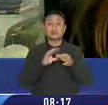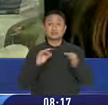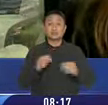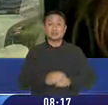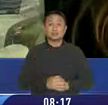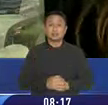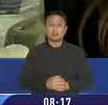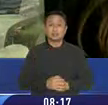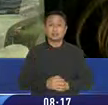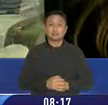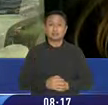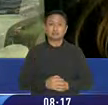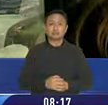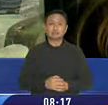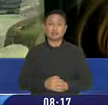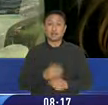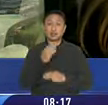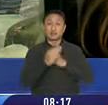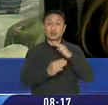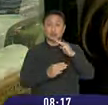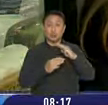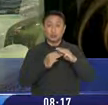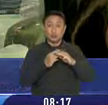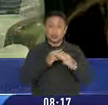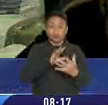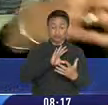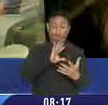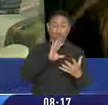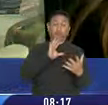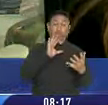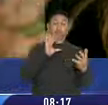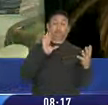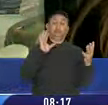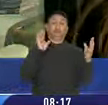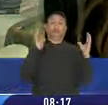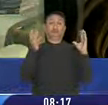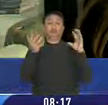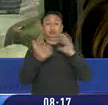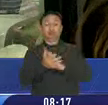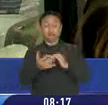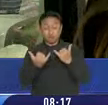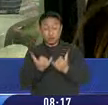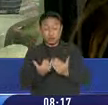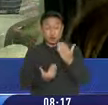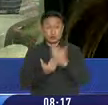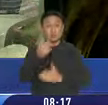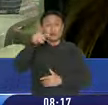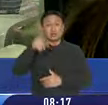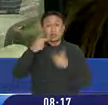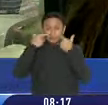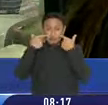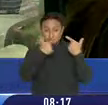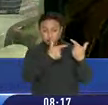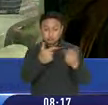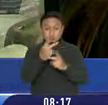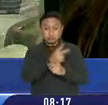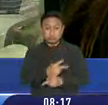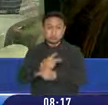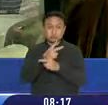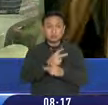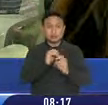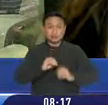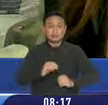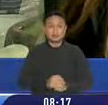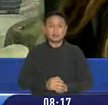has changed" es como el mundo va cambiando, y ya hasta el salvador de la ciudad está un poco como ensimismado